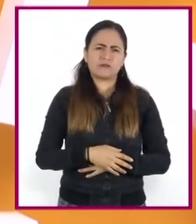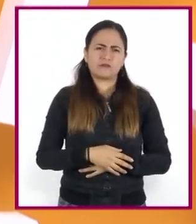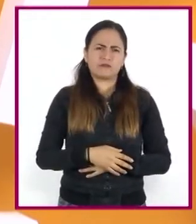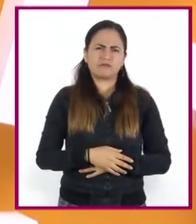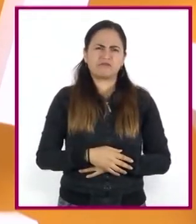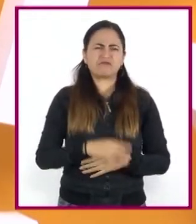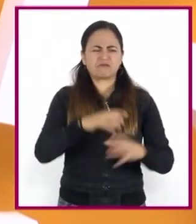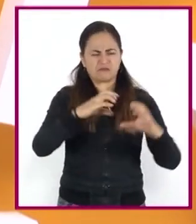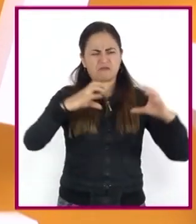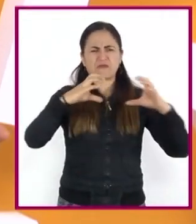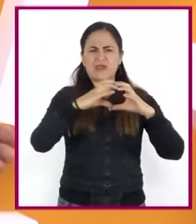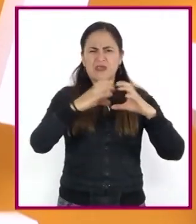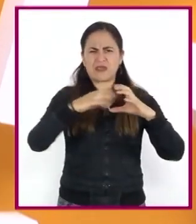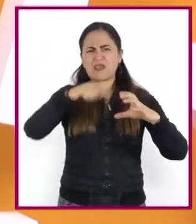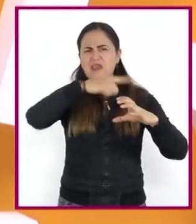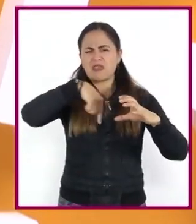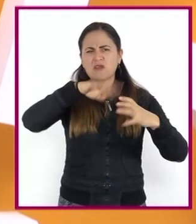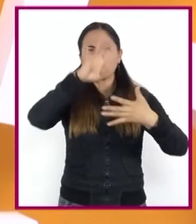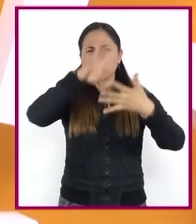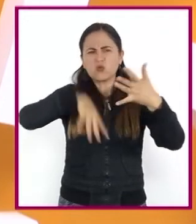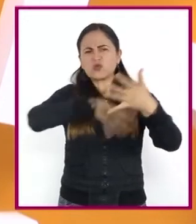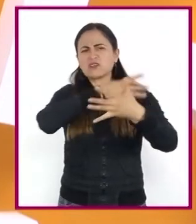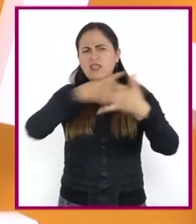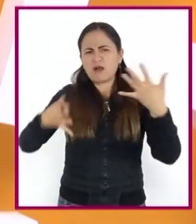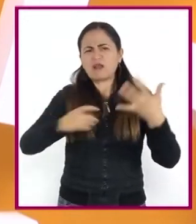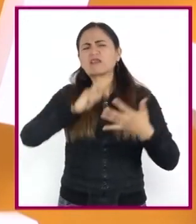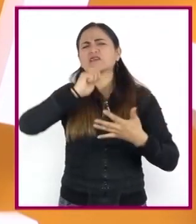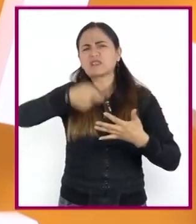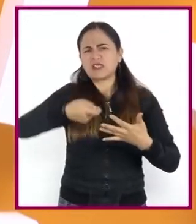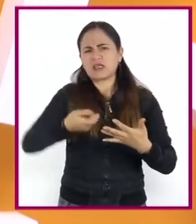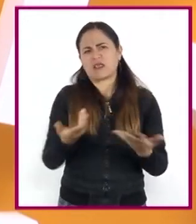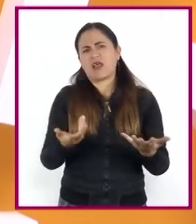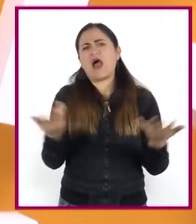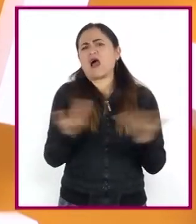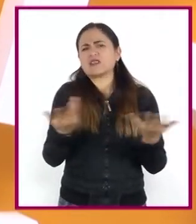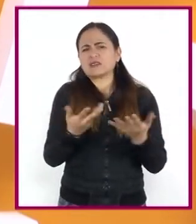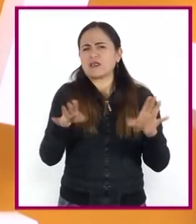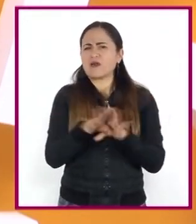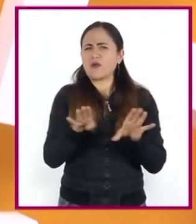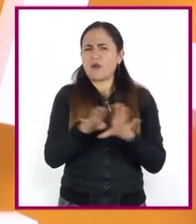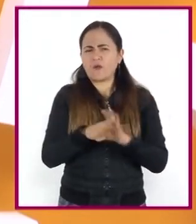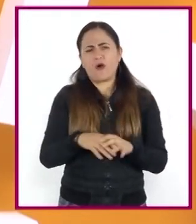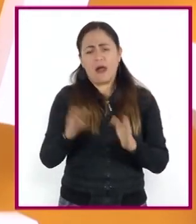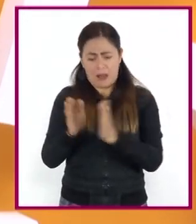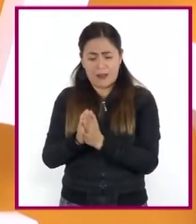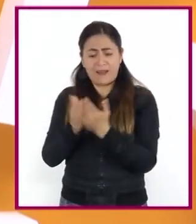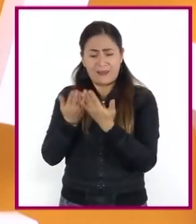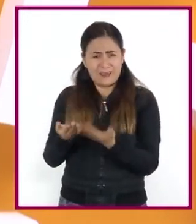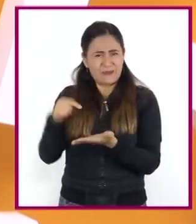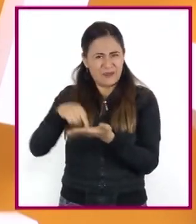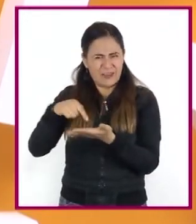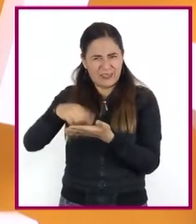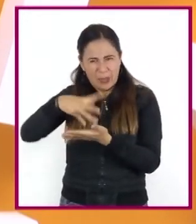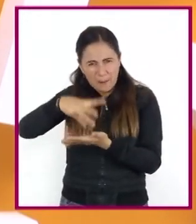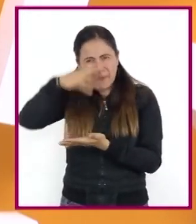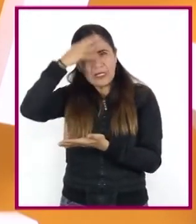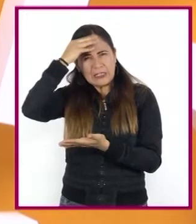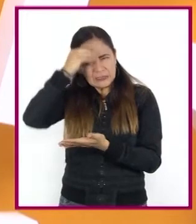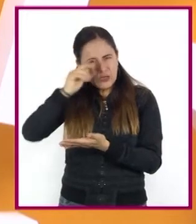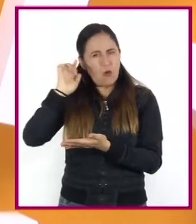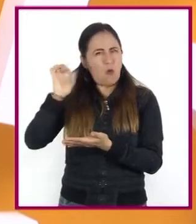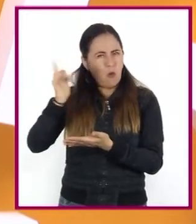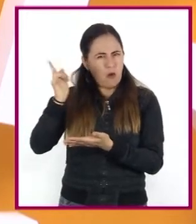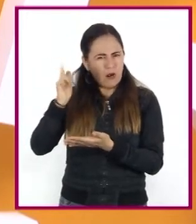y cómo se construyen las tablas de frecuencia? En su libro de texto pueden buscar el aprendizaje esperado que